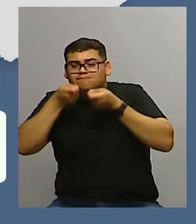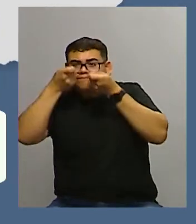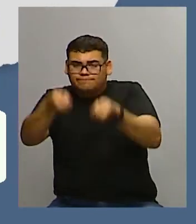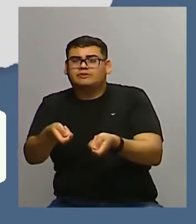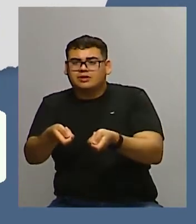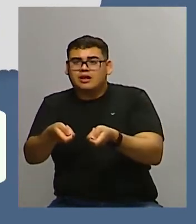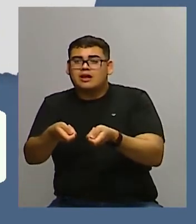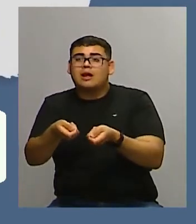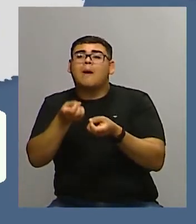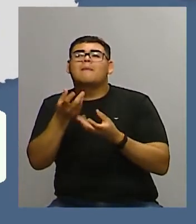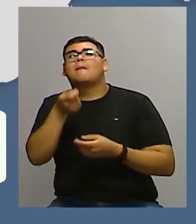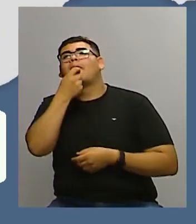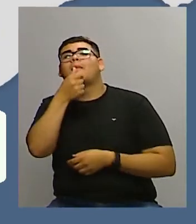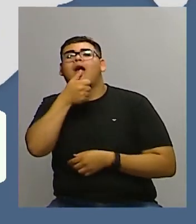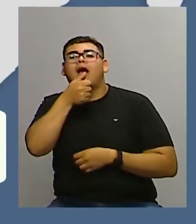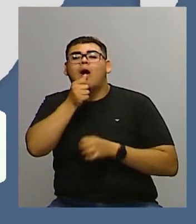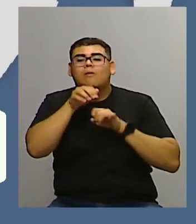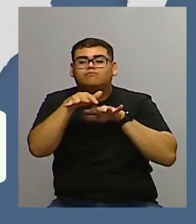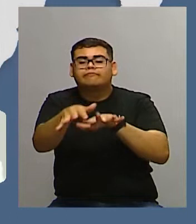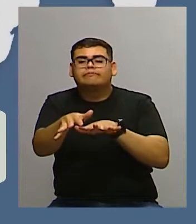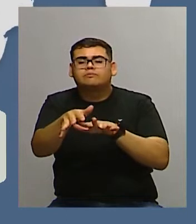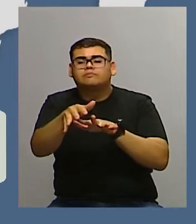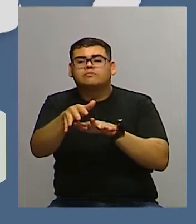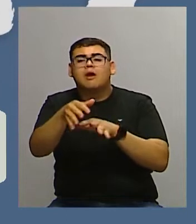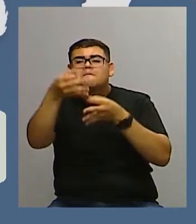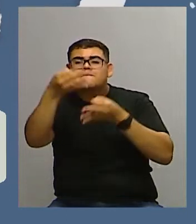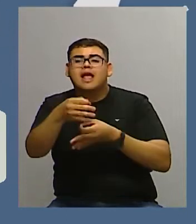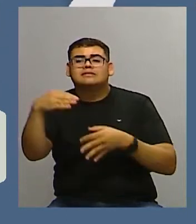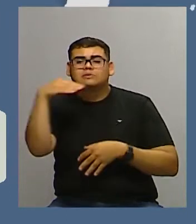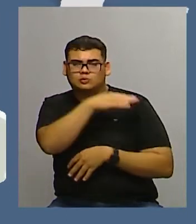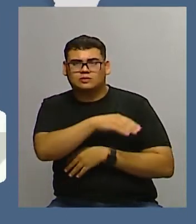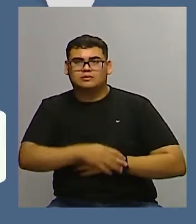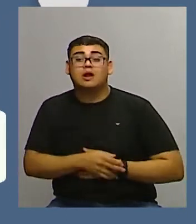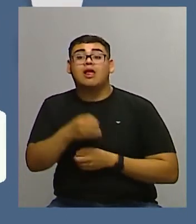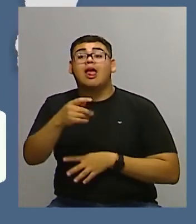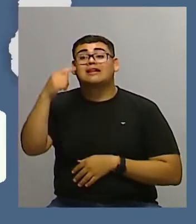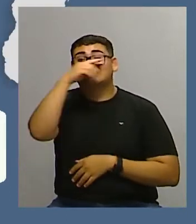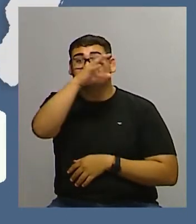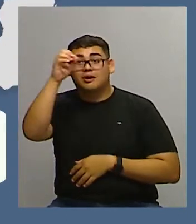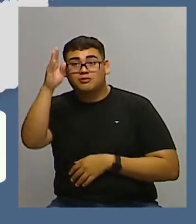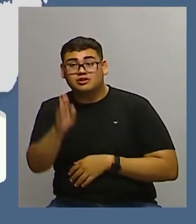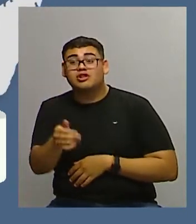riego inteligente, por ejemplo. El 70% del agua